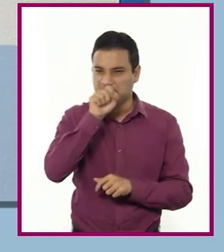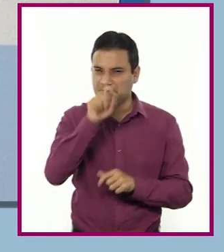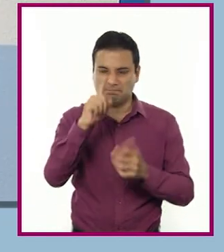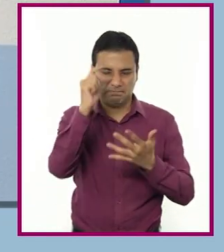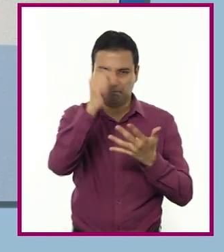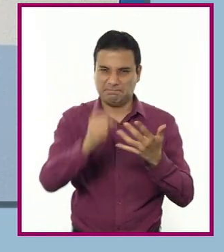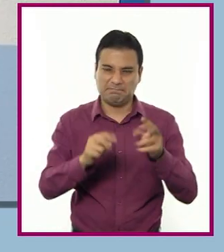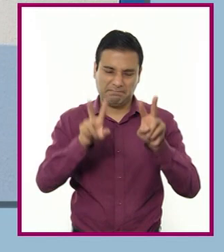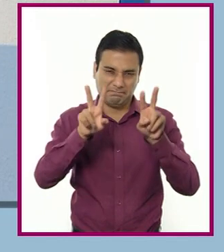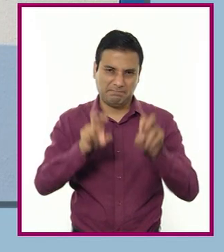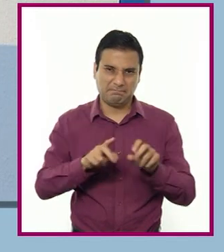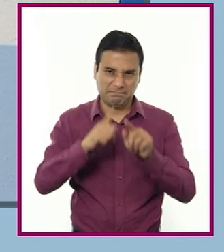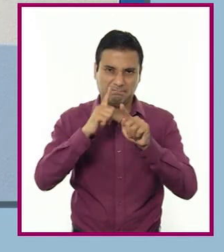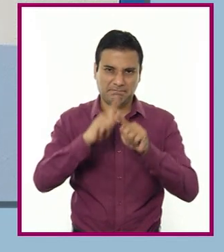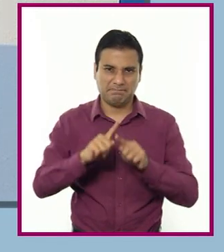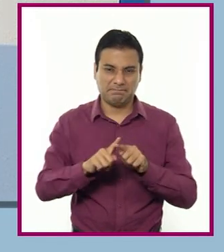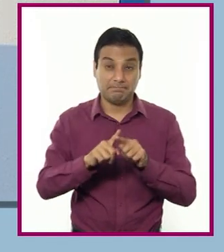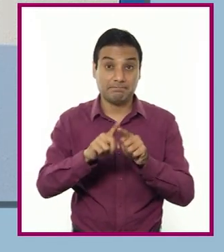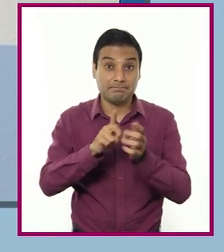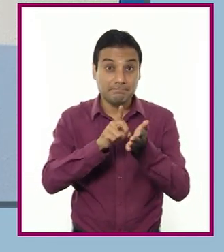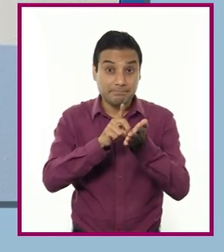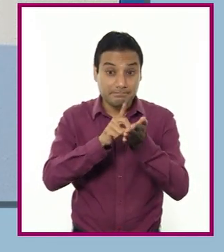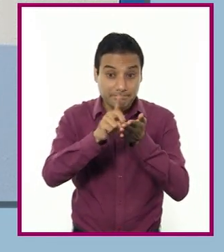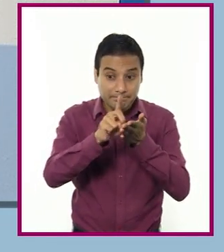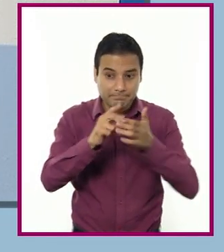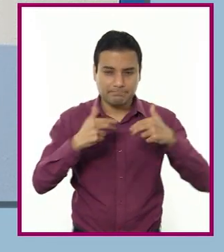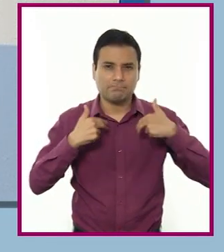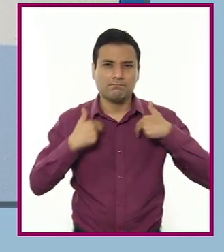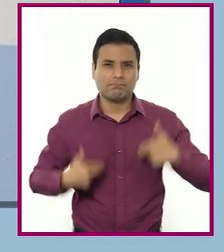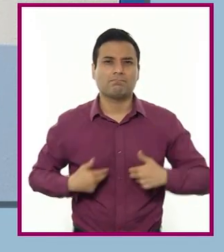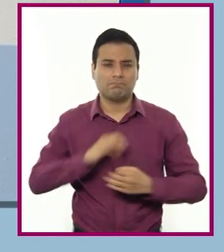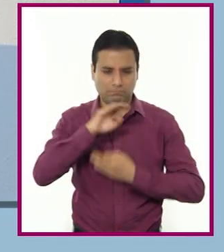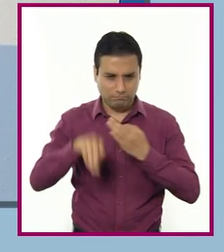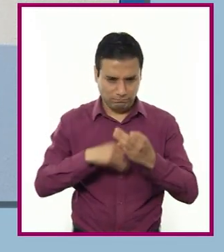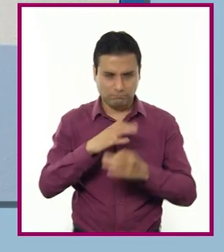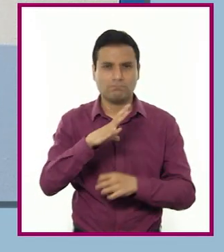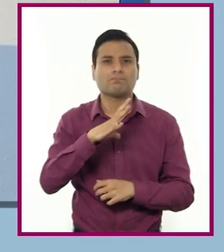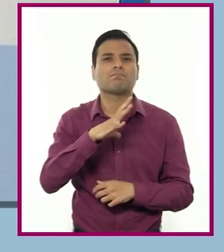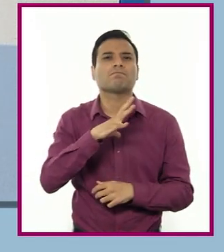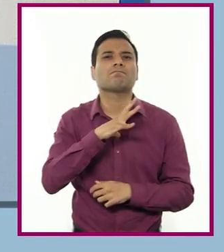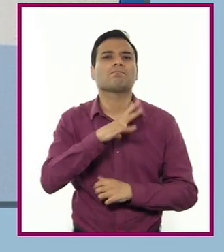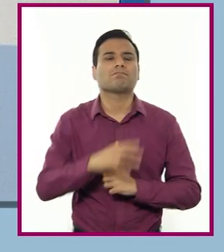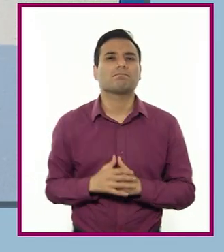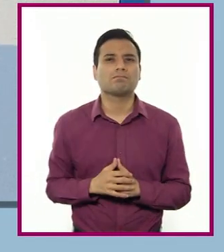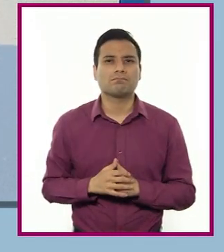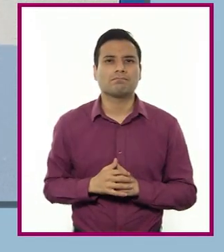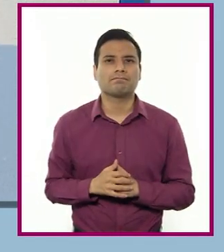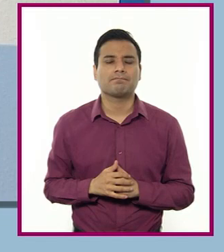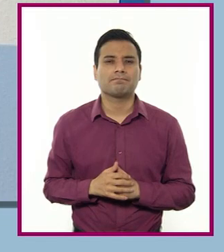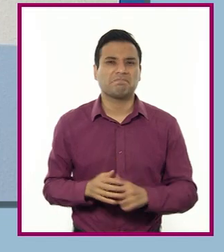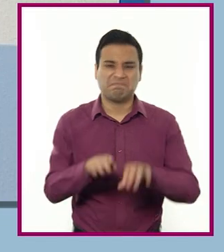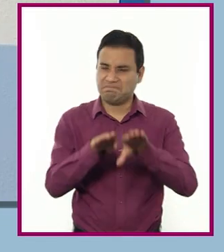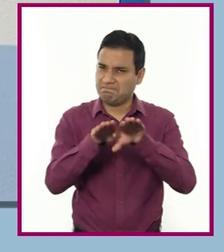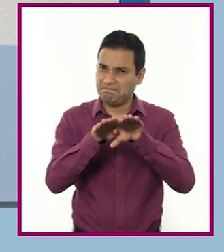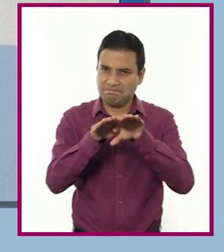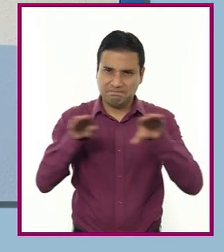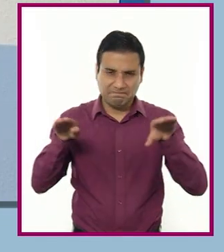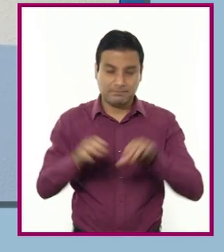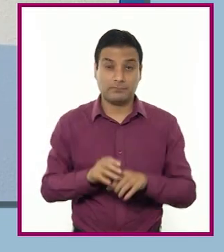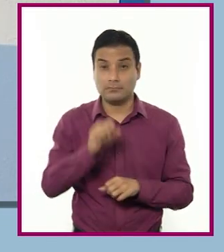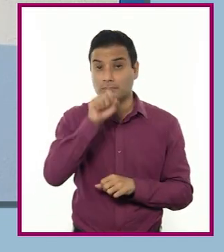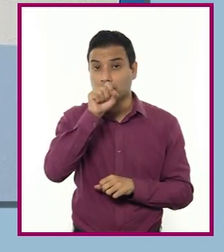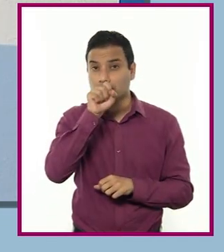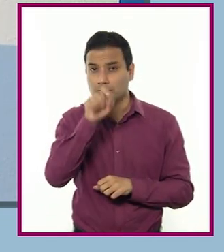otros. Los derechos humanos son inherentes a todos los seres humanos, sin distinción alguna. También